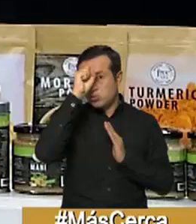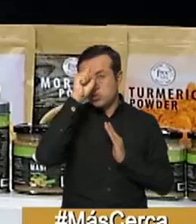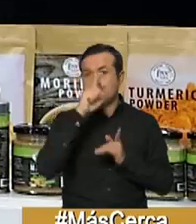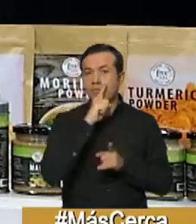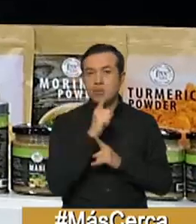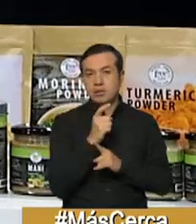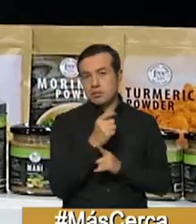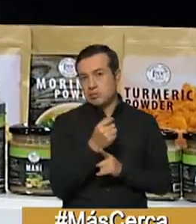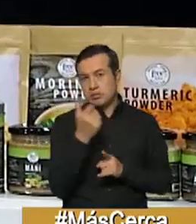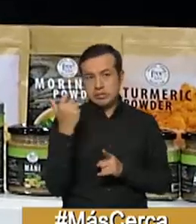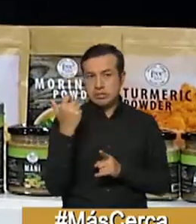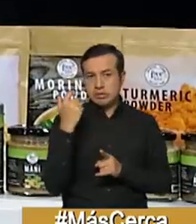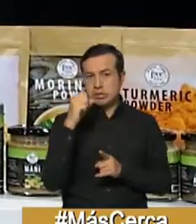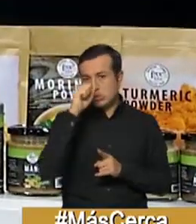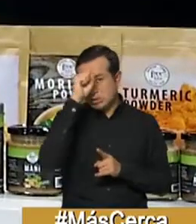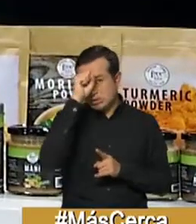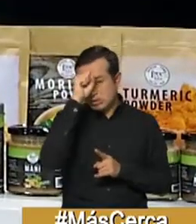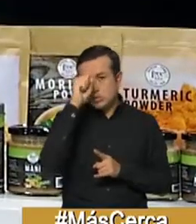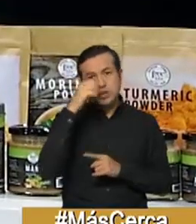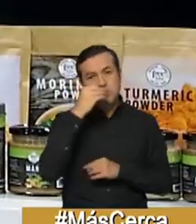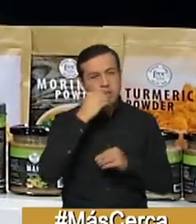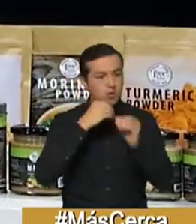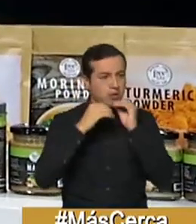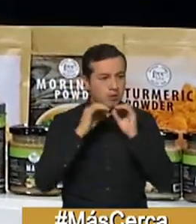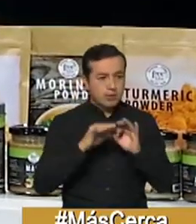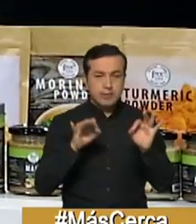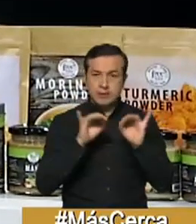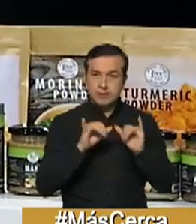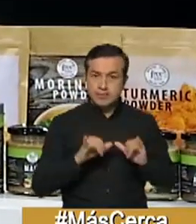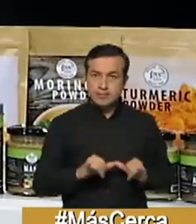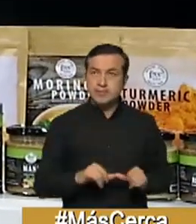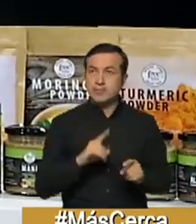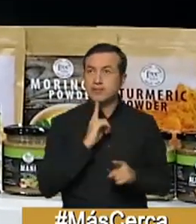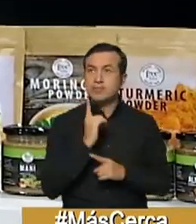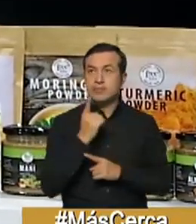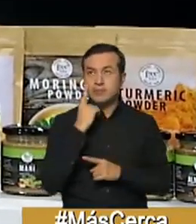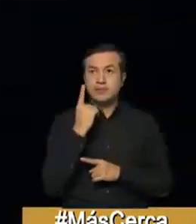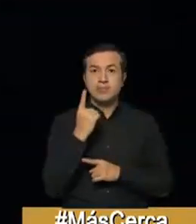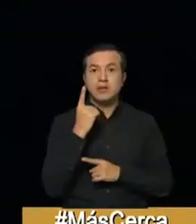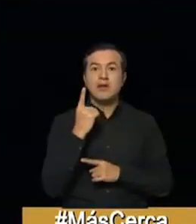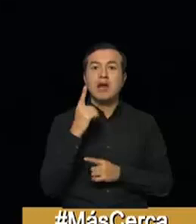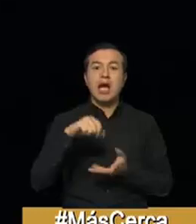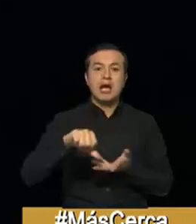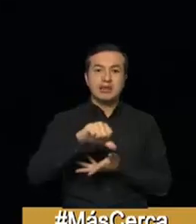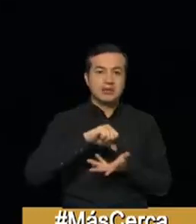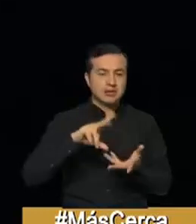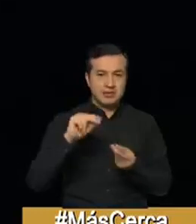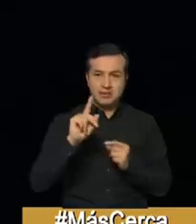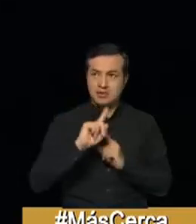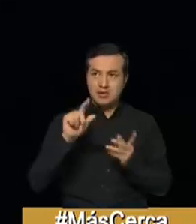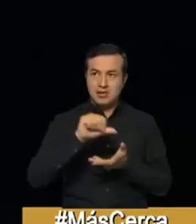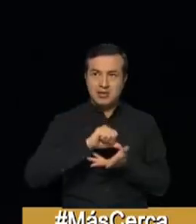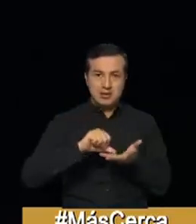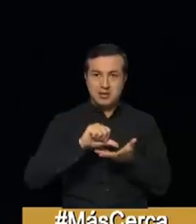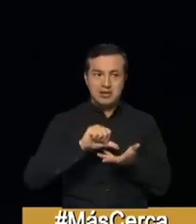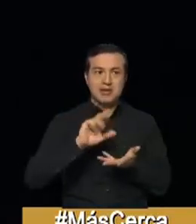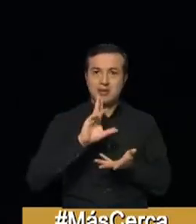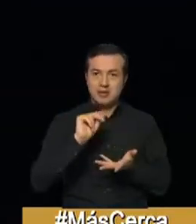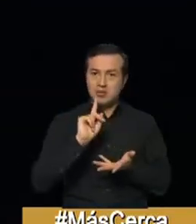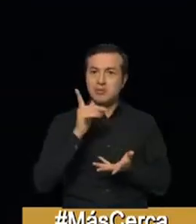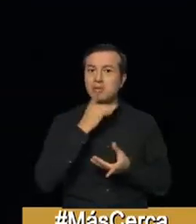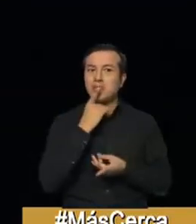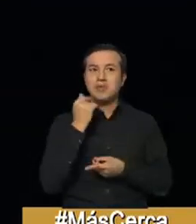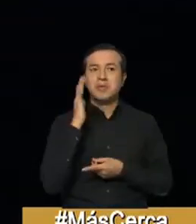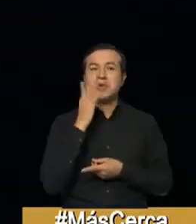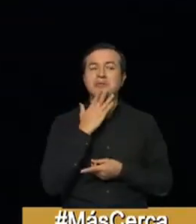quitar ahí como para no perder esa proteína? Que no sea frito. Ok, es lo que más le gusta